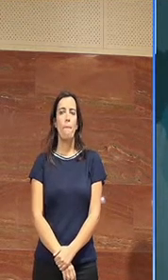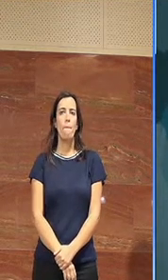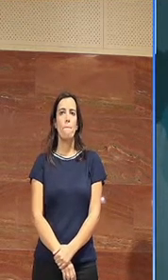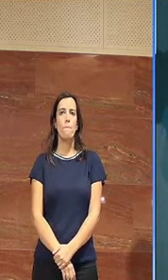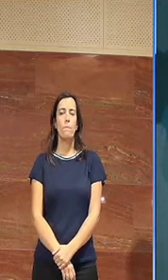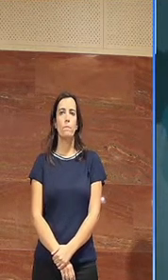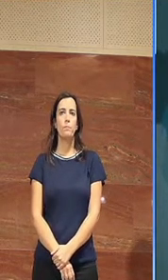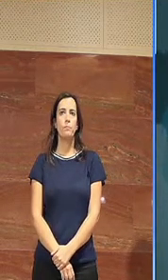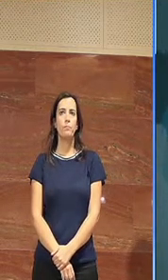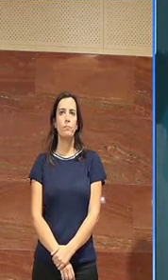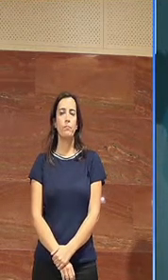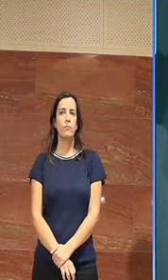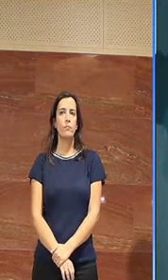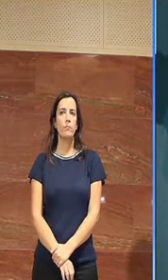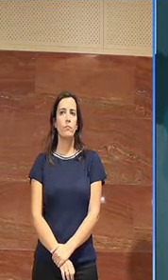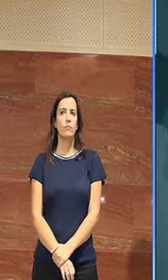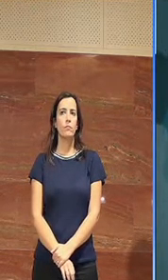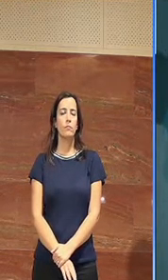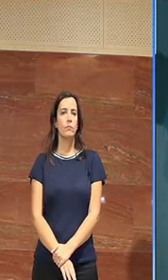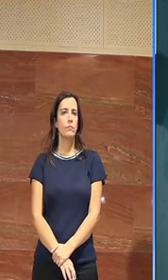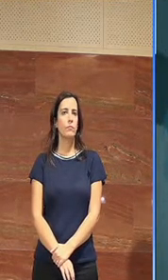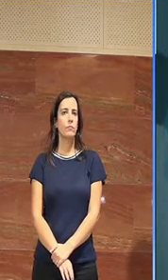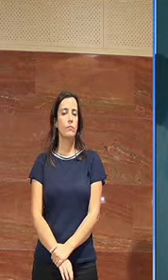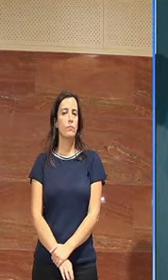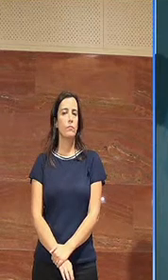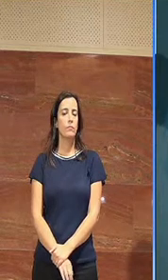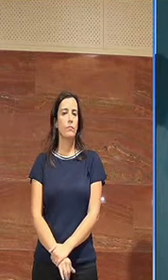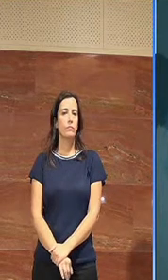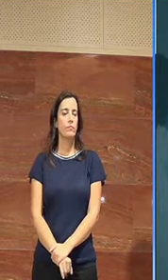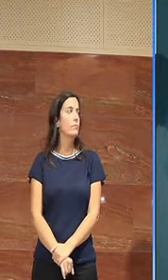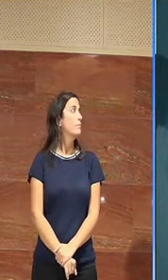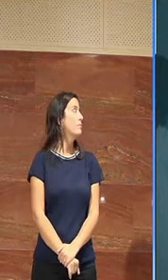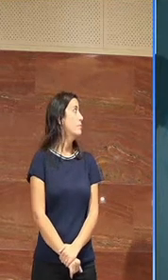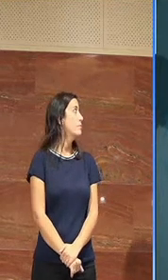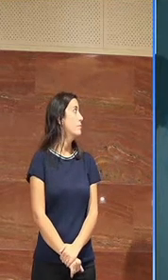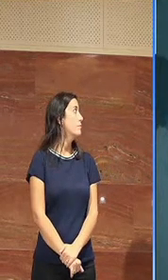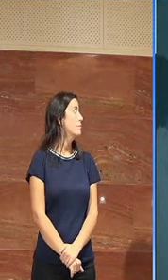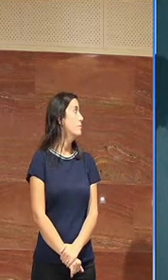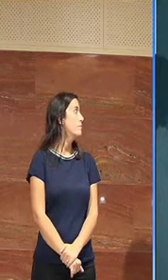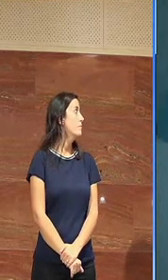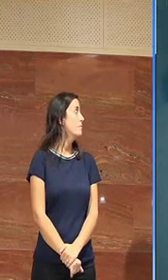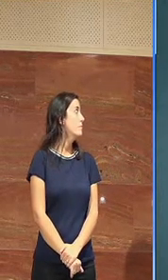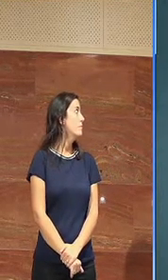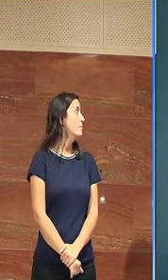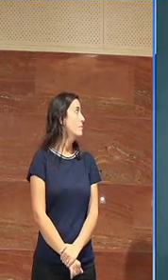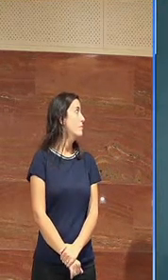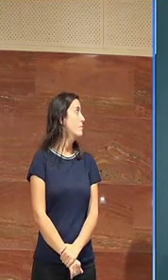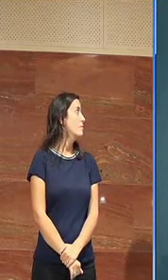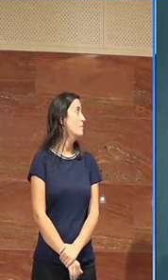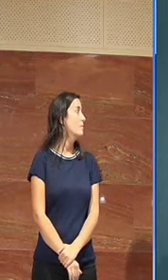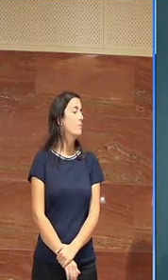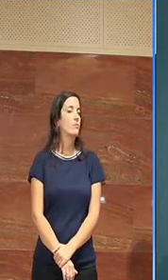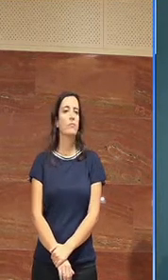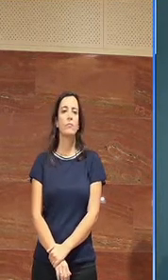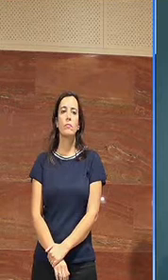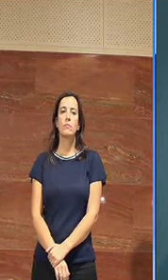Estas representantes ahora están posicionadas para realizar cambios contundentes con respecto a políticas de género. Y en Ghana,